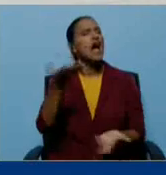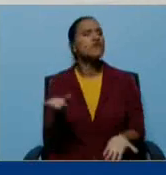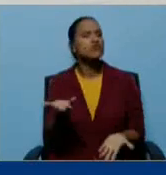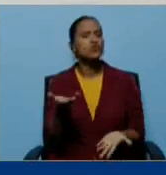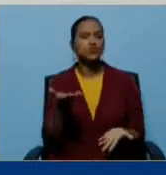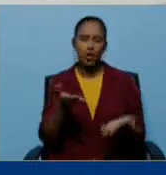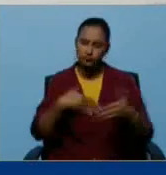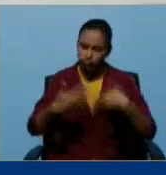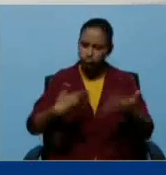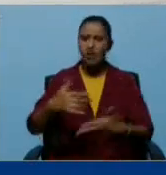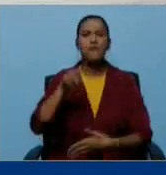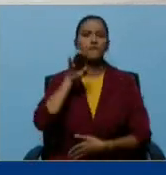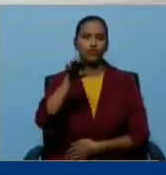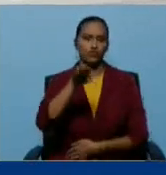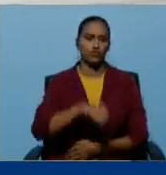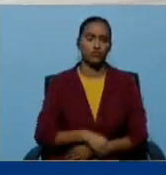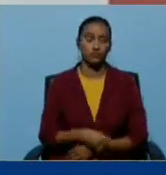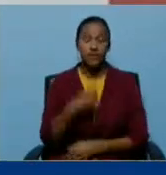Esa es la verdad.